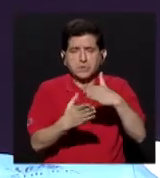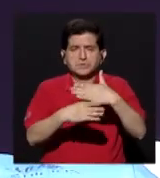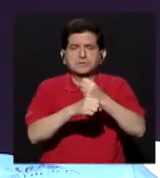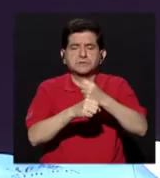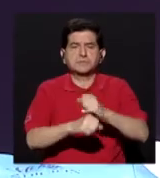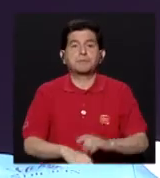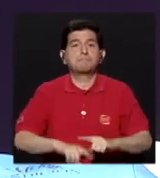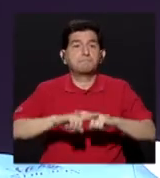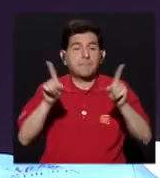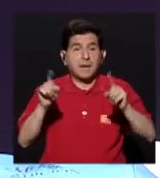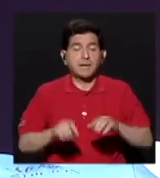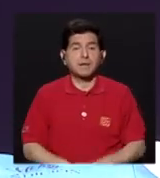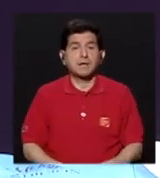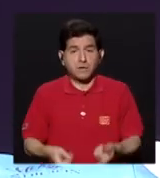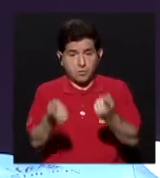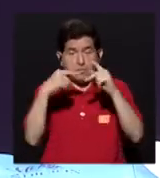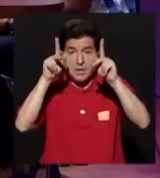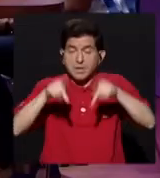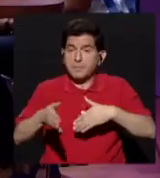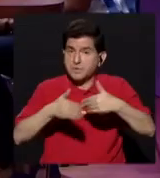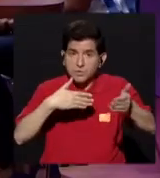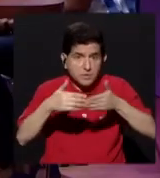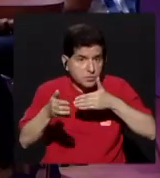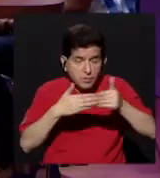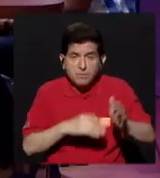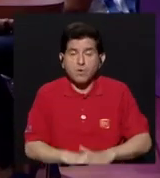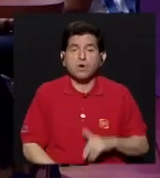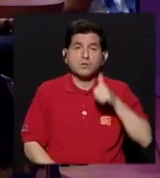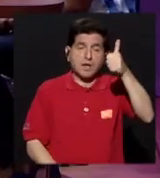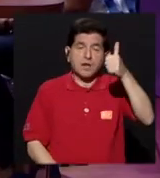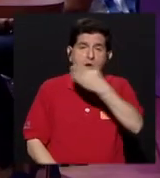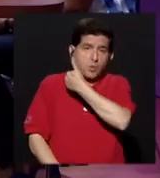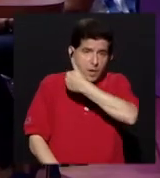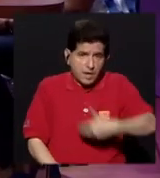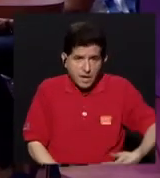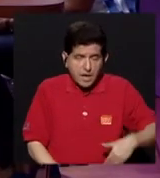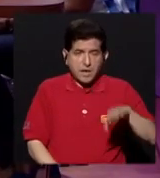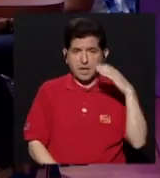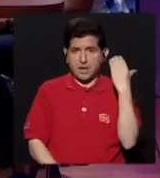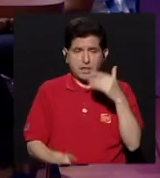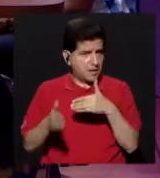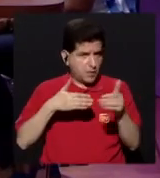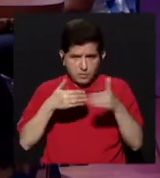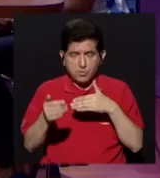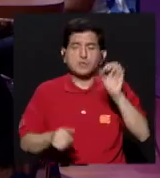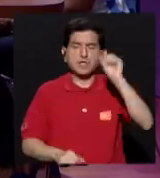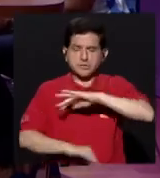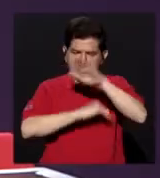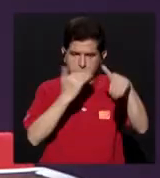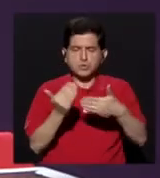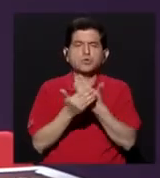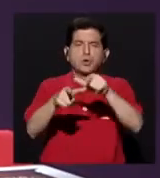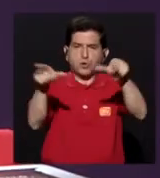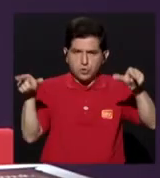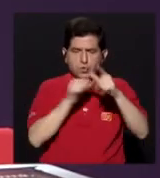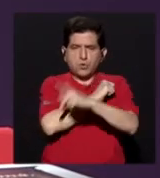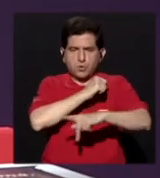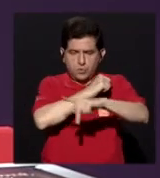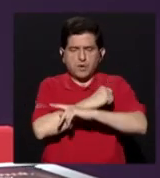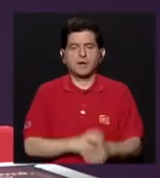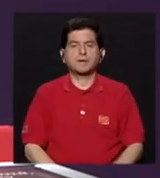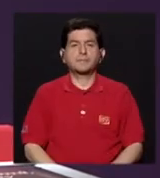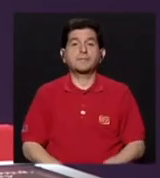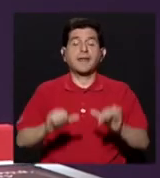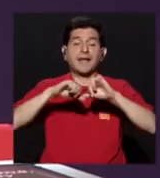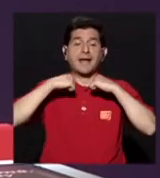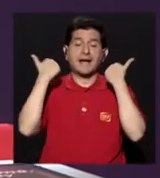Ah, ok. Pero, y puede venir gente, no importa si viene de Alajuela, Heredia o Cartago. Exactamente, donde de cualquier quiera. Parte del país. Y